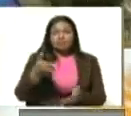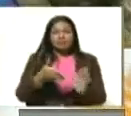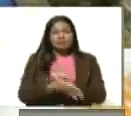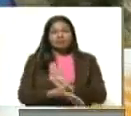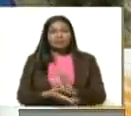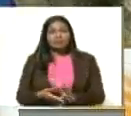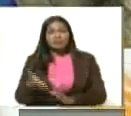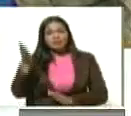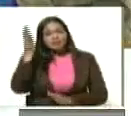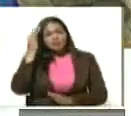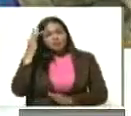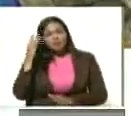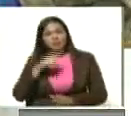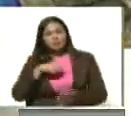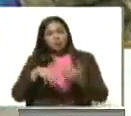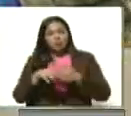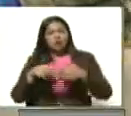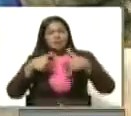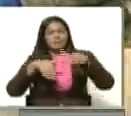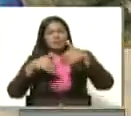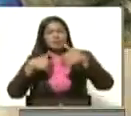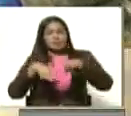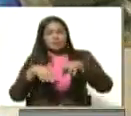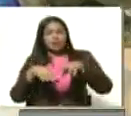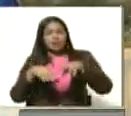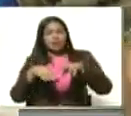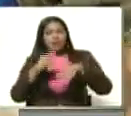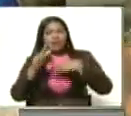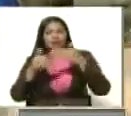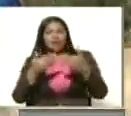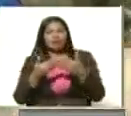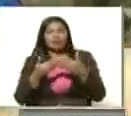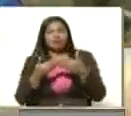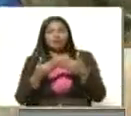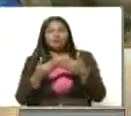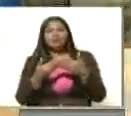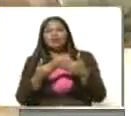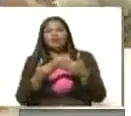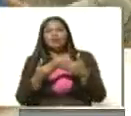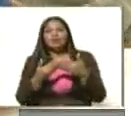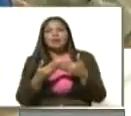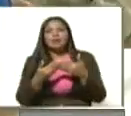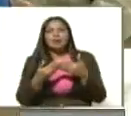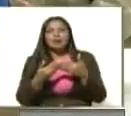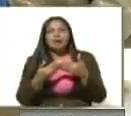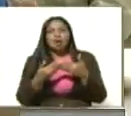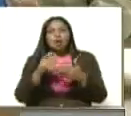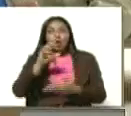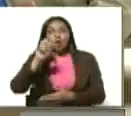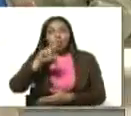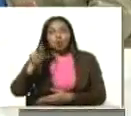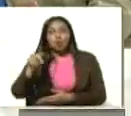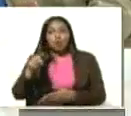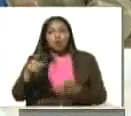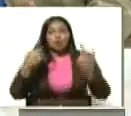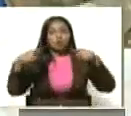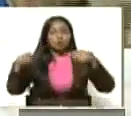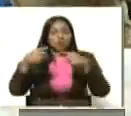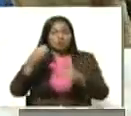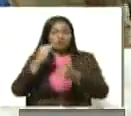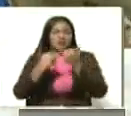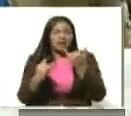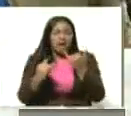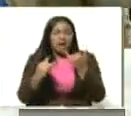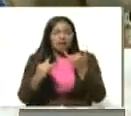sepa que vamos a marchar por toda la Francisco de Miranda hasta llegar a Los Cortijos, donde tendremos el concierto clausura para todas y